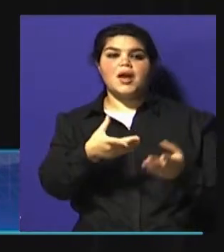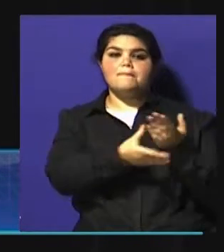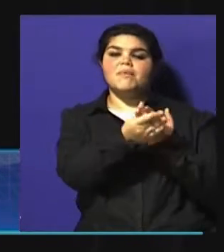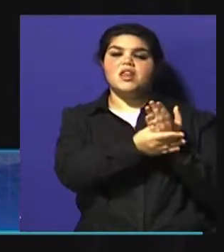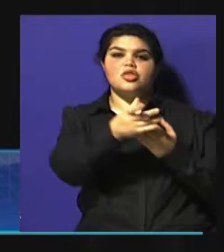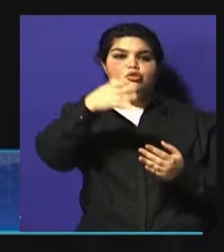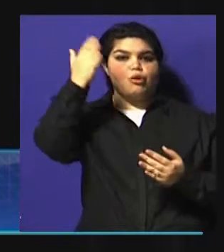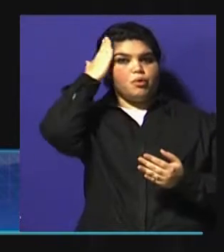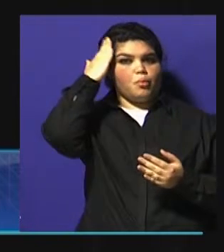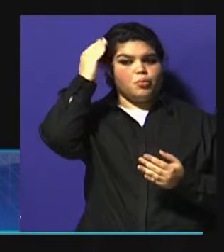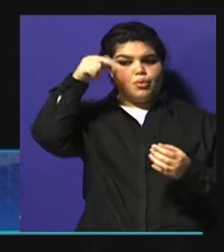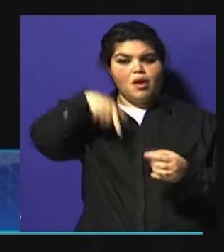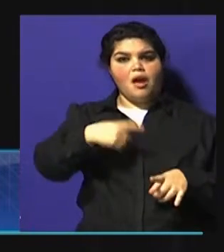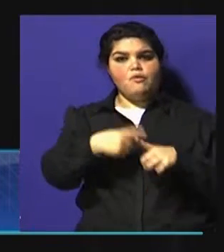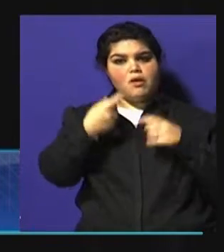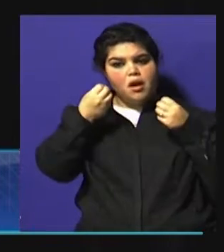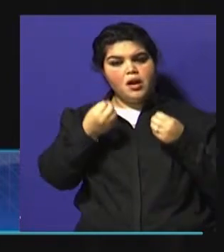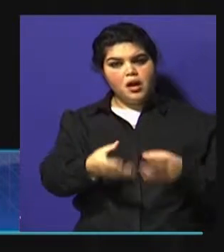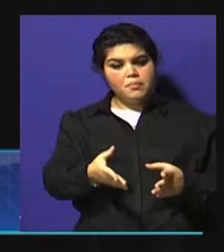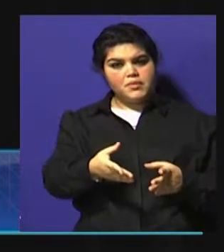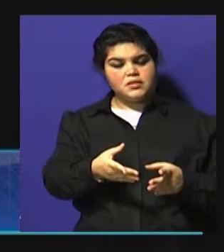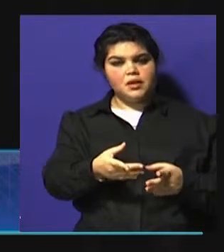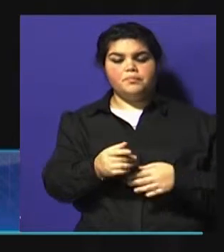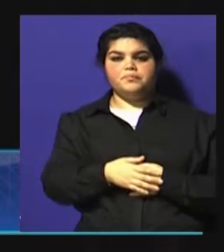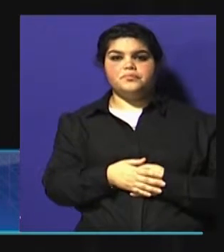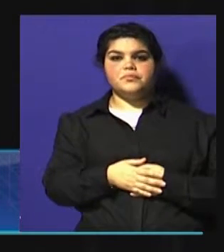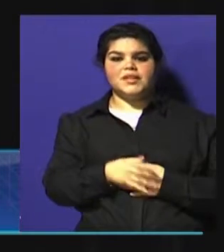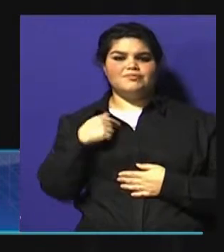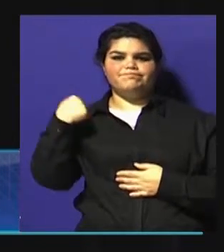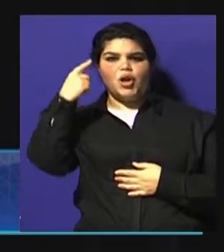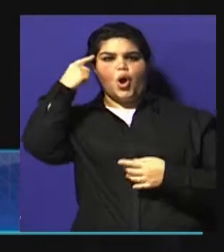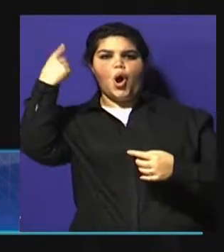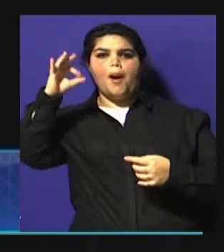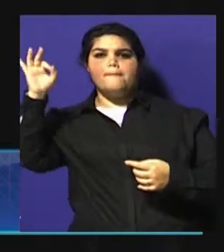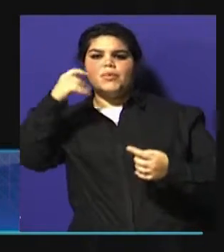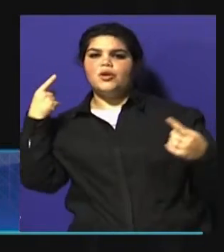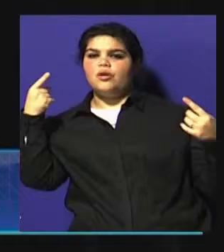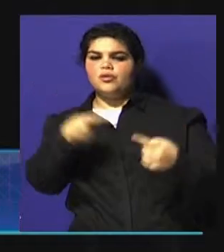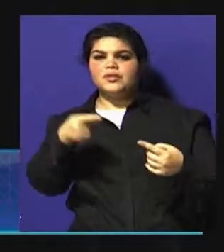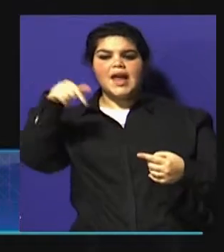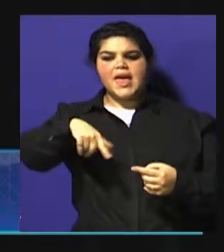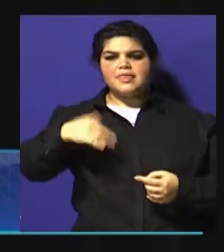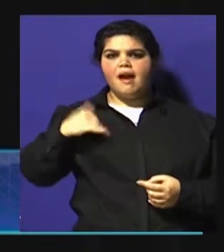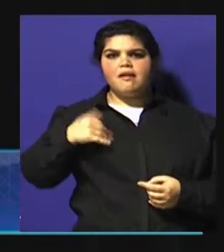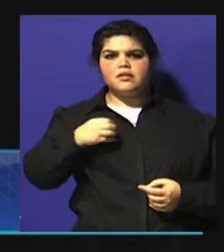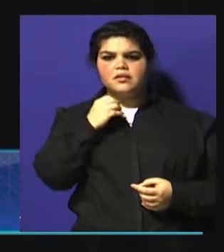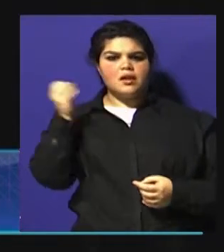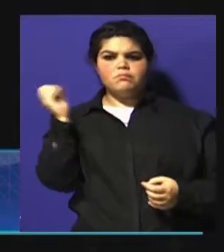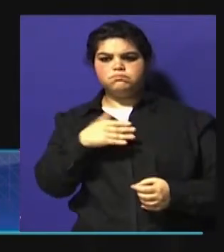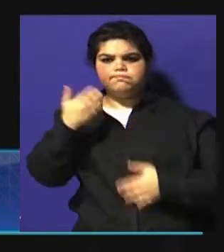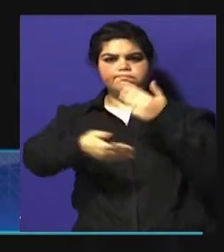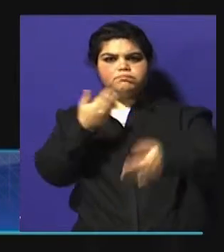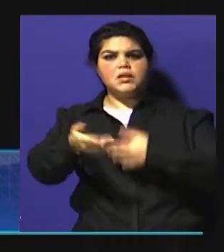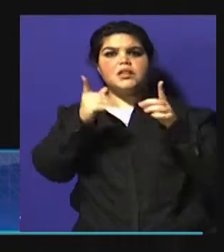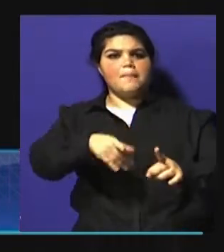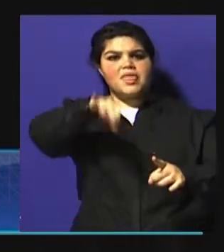justamente cuando abrió este encuentro, Pablo Avelluto, que expresó que este era el mejor momento de la Argentina y por lo tanto el mejor momento del